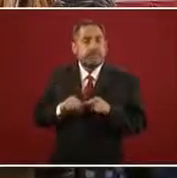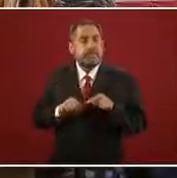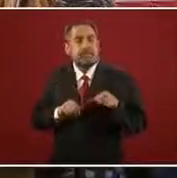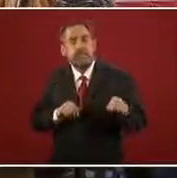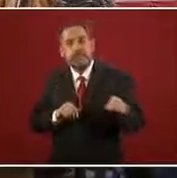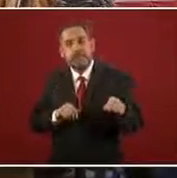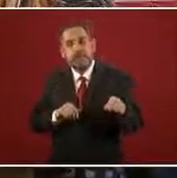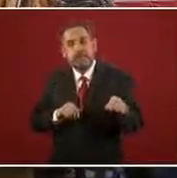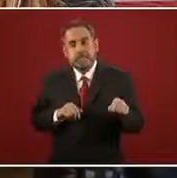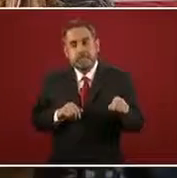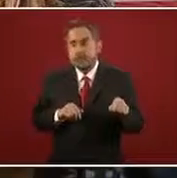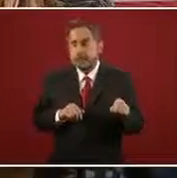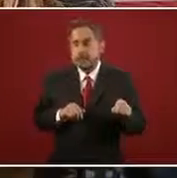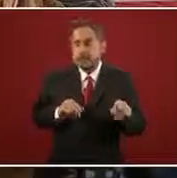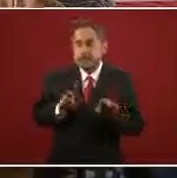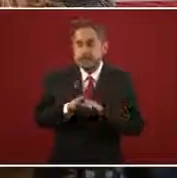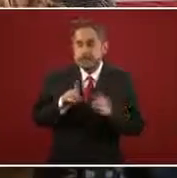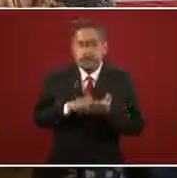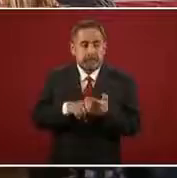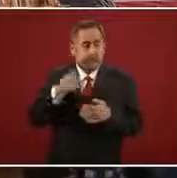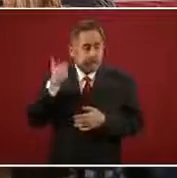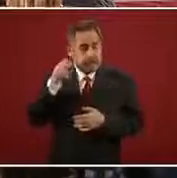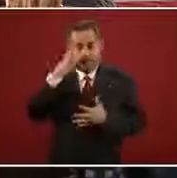una enorme cárcel,